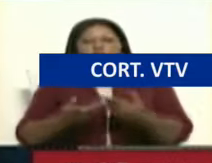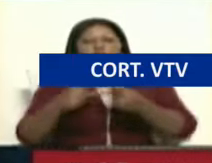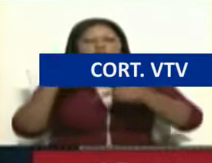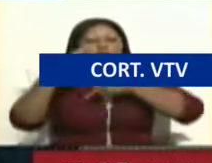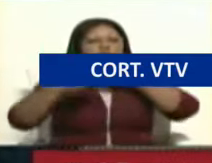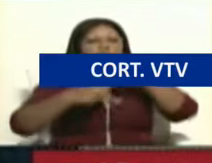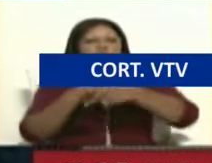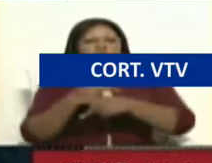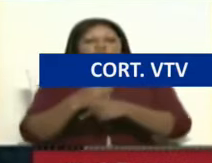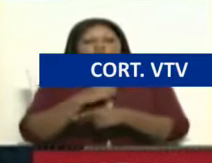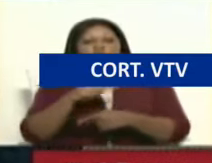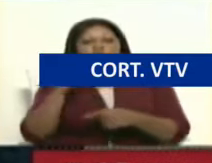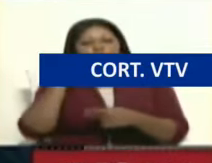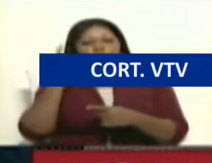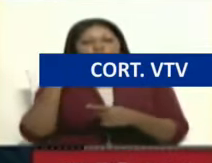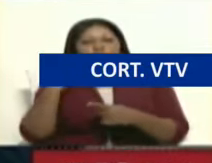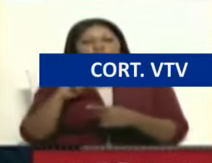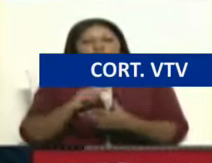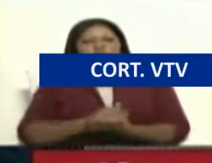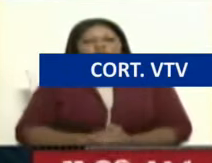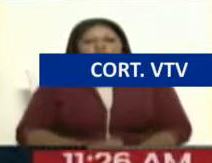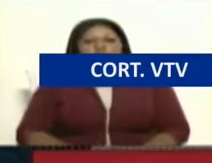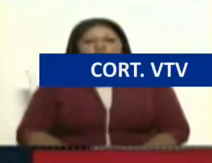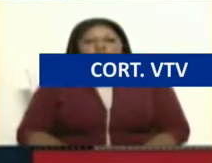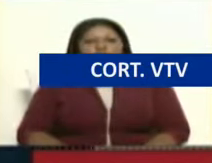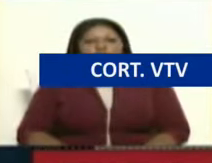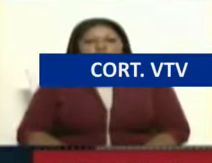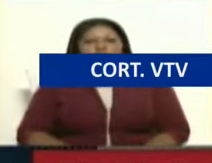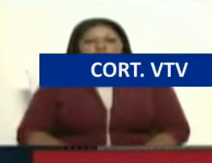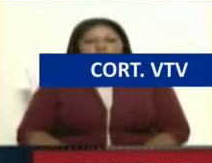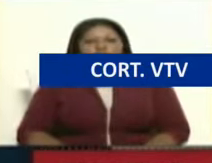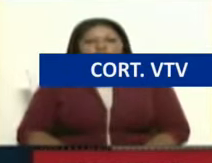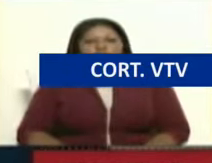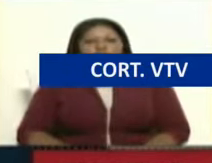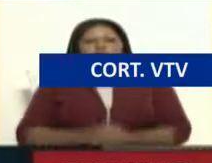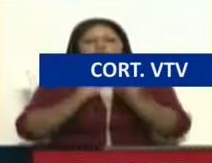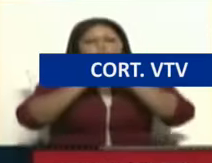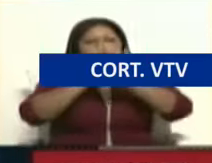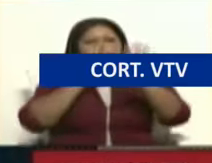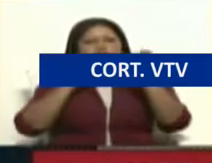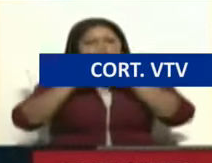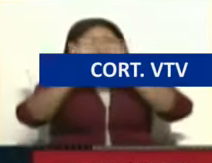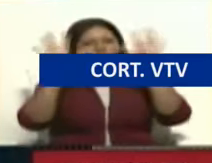puedan y ayuden pues a que este proceso tenga la